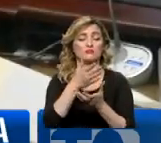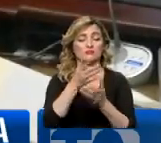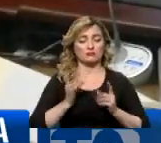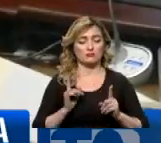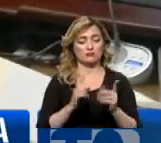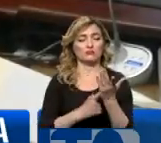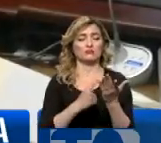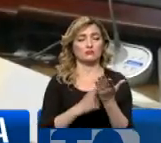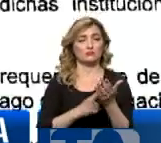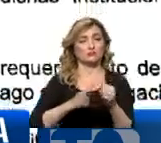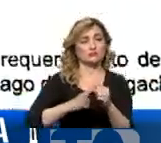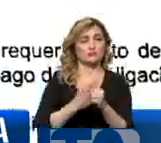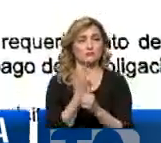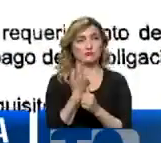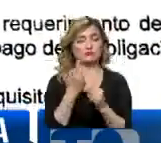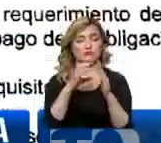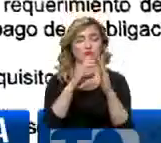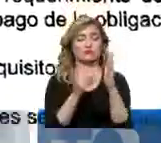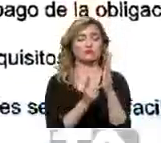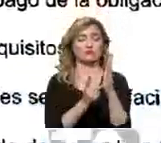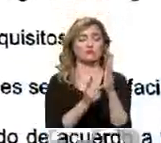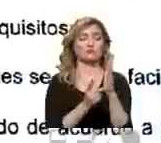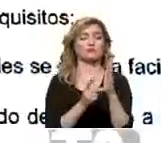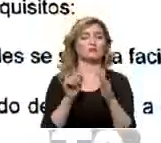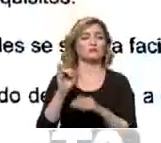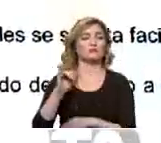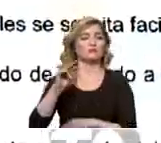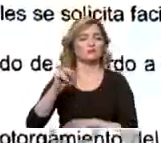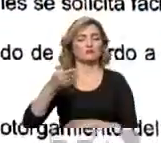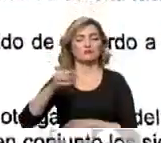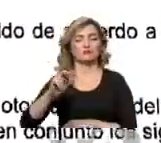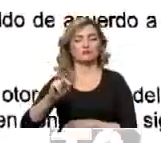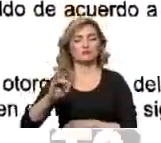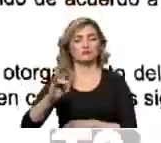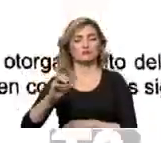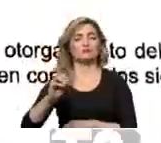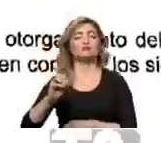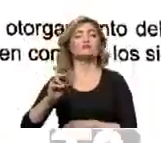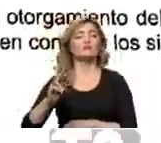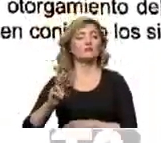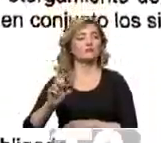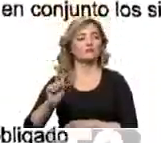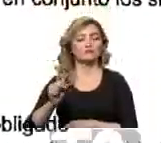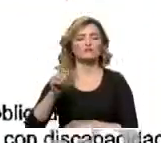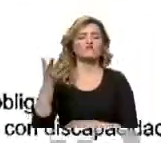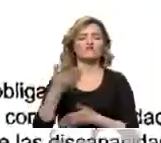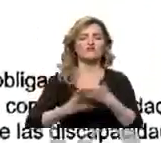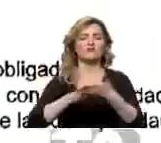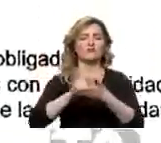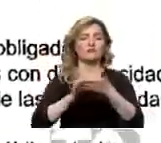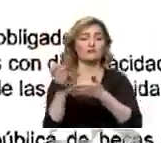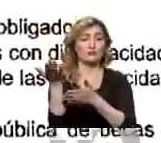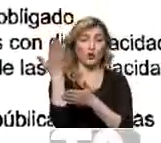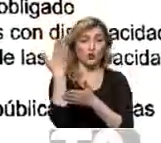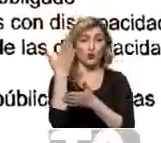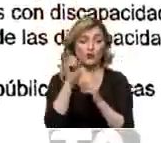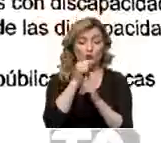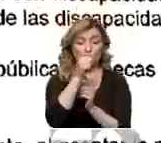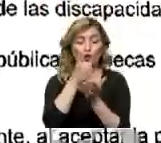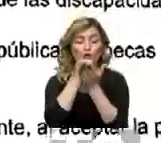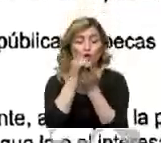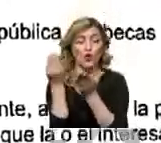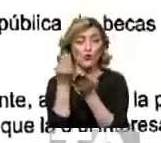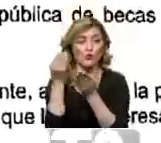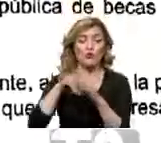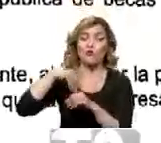Código Ingenios. Este documento, aprobado en la comisión el pasado 4 de septiembre, busca un sistema de ayuda para los jóvenes que